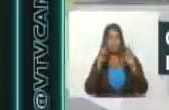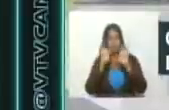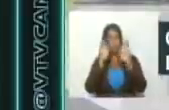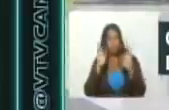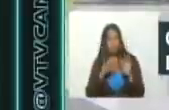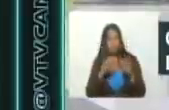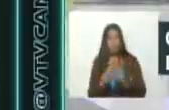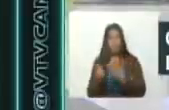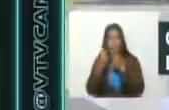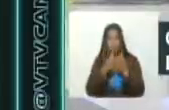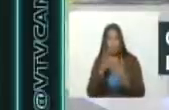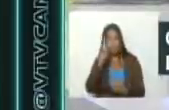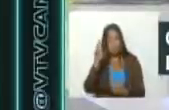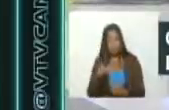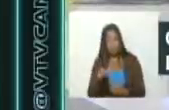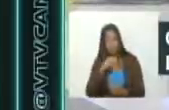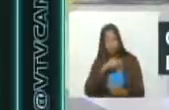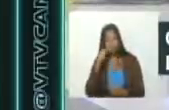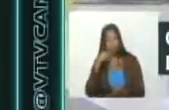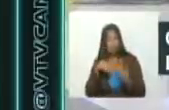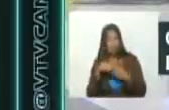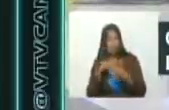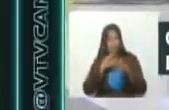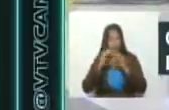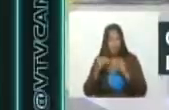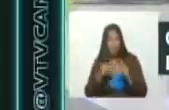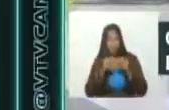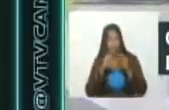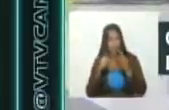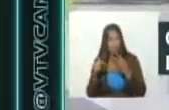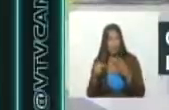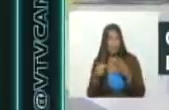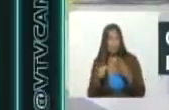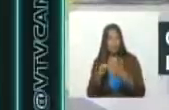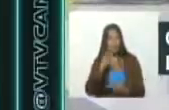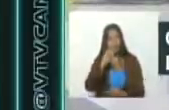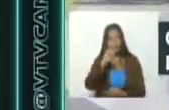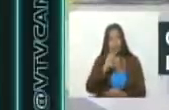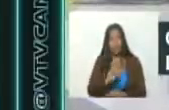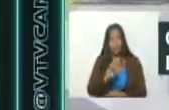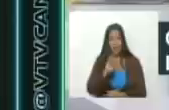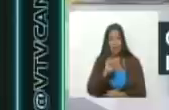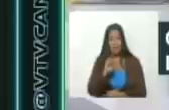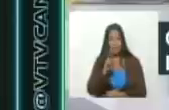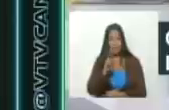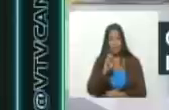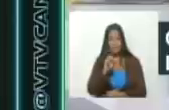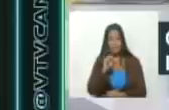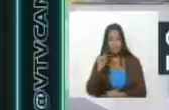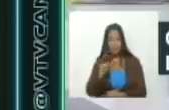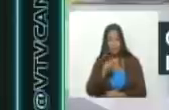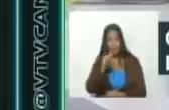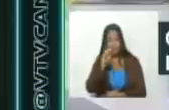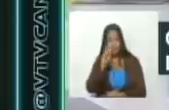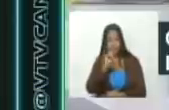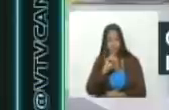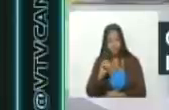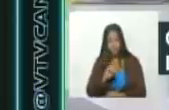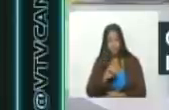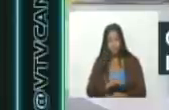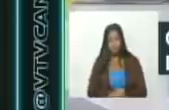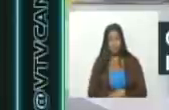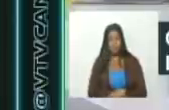economía venezolana, se va a regular otros impuestos, además de este impuesto que pecha a las grandes